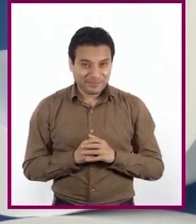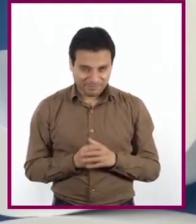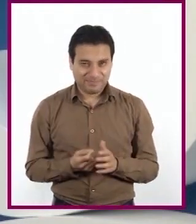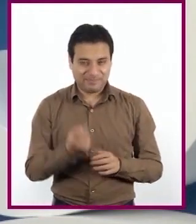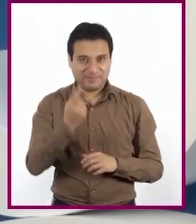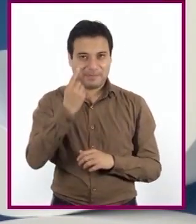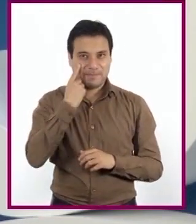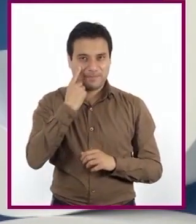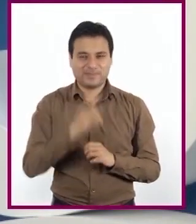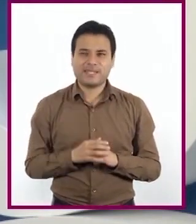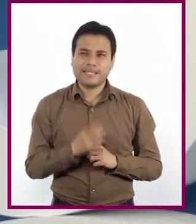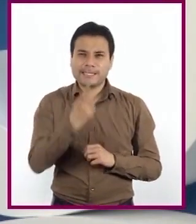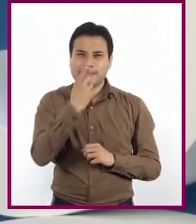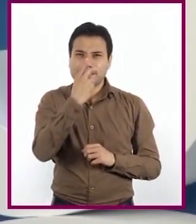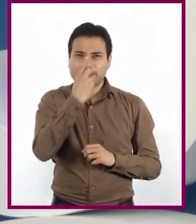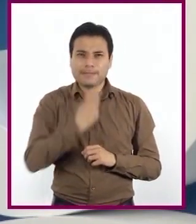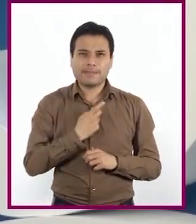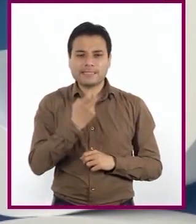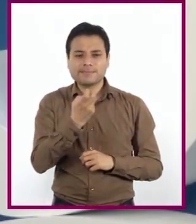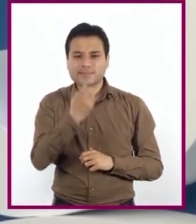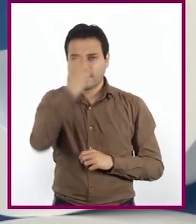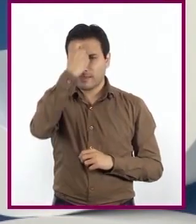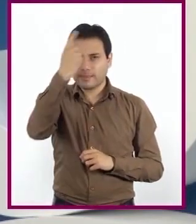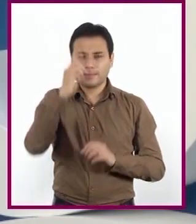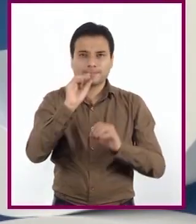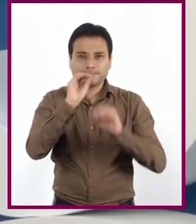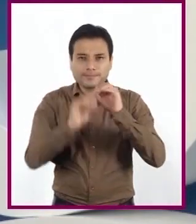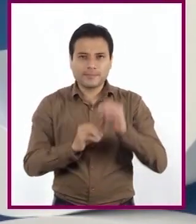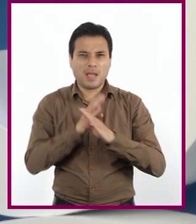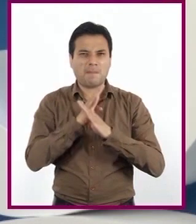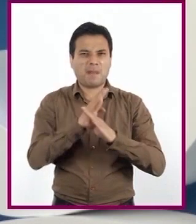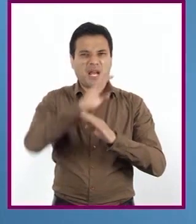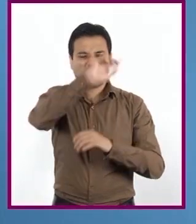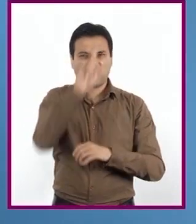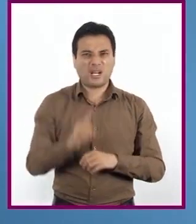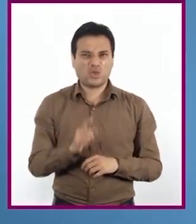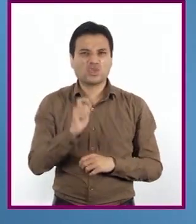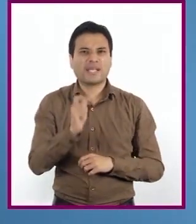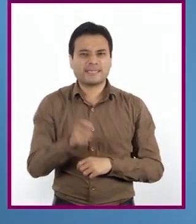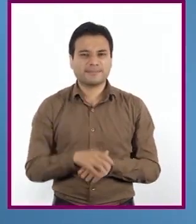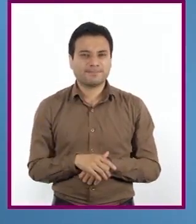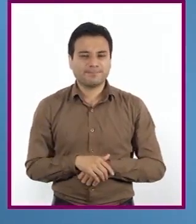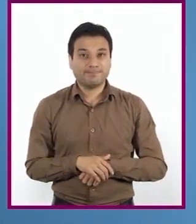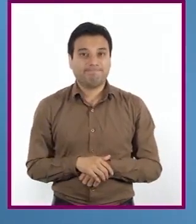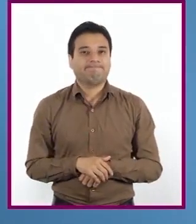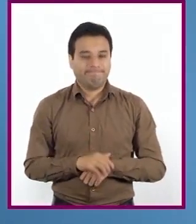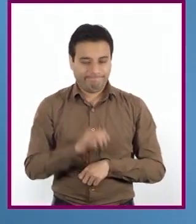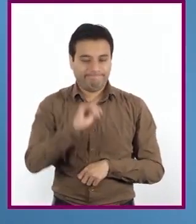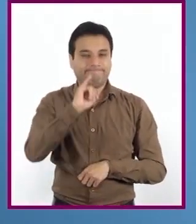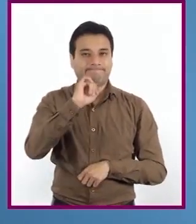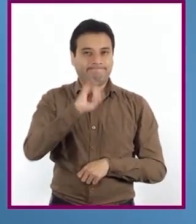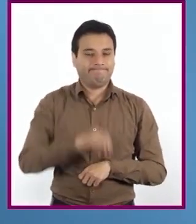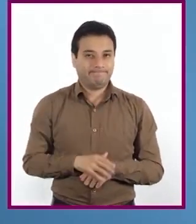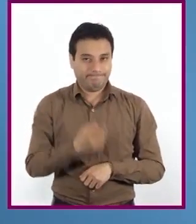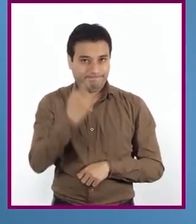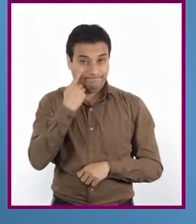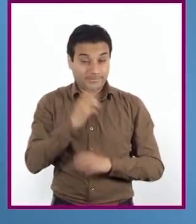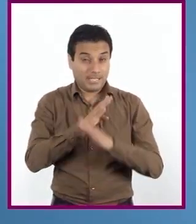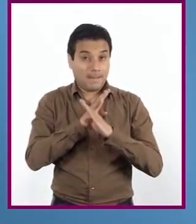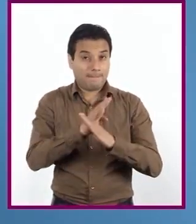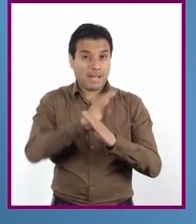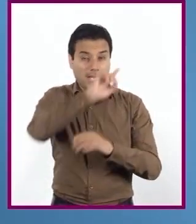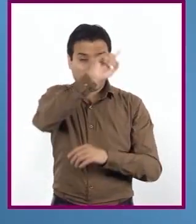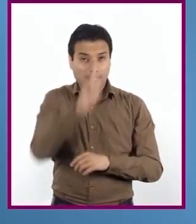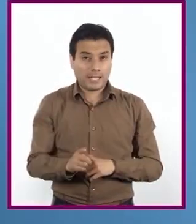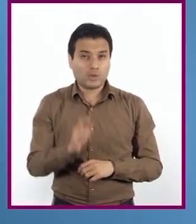si nos habla de este invento de Benjamin Franklin, el pararrayos? Claro que sí. Fíjate que el pararrayos es una variación